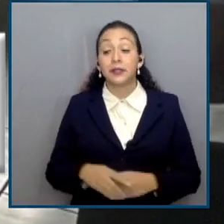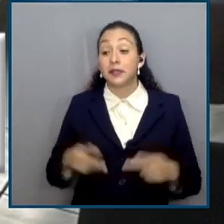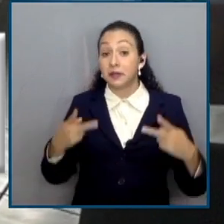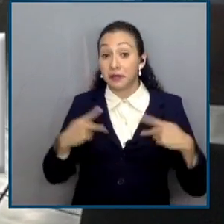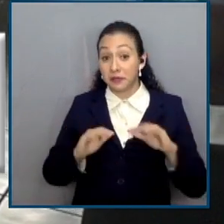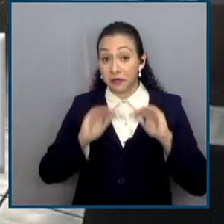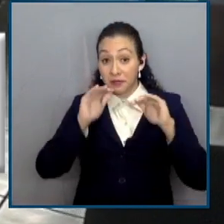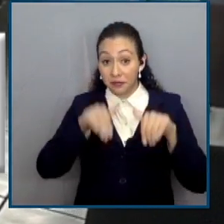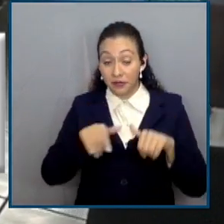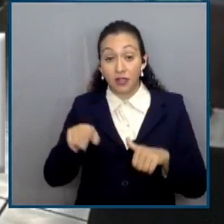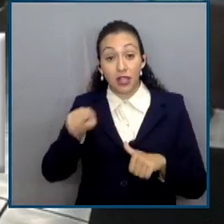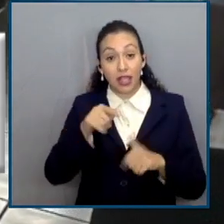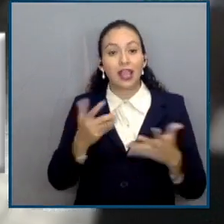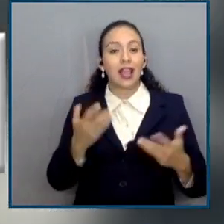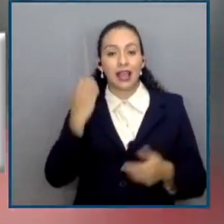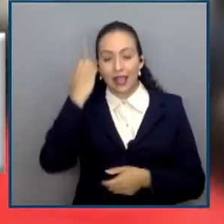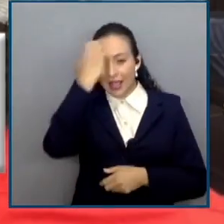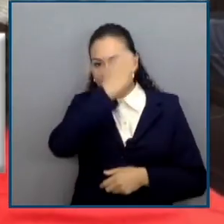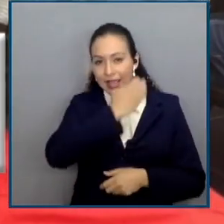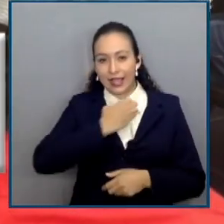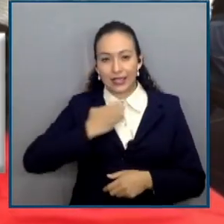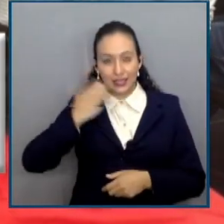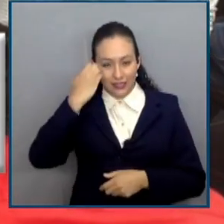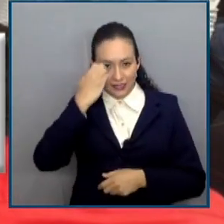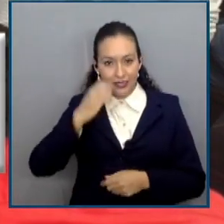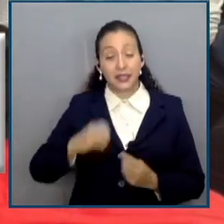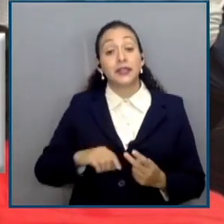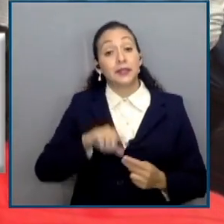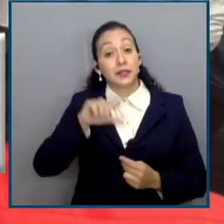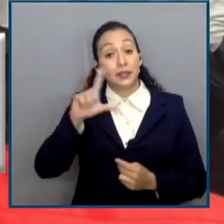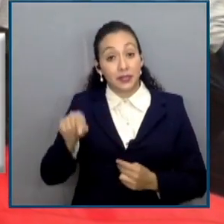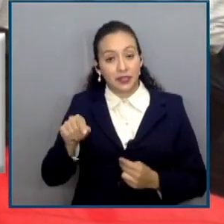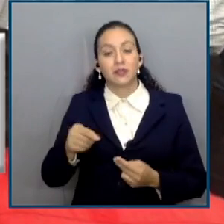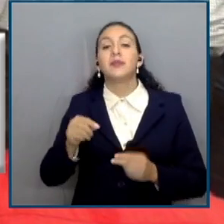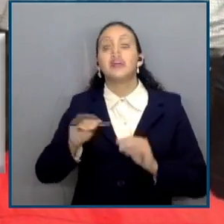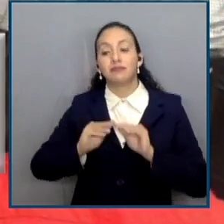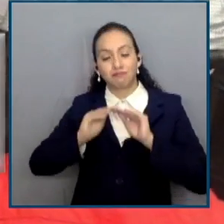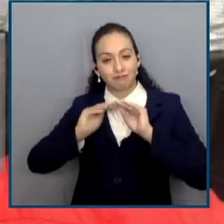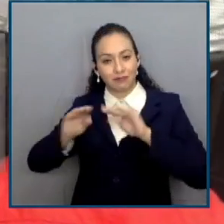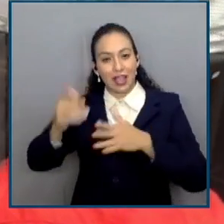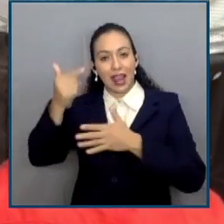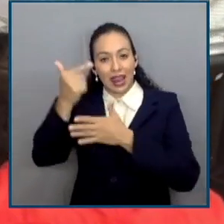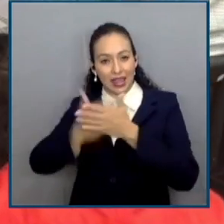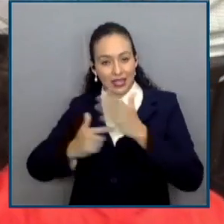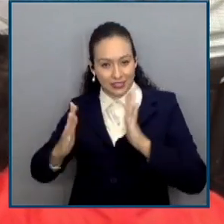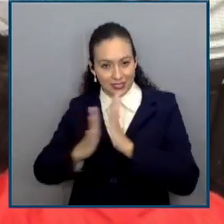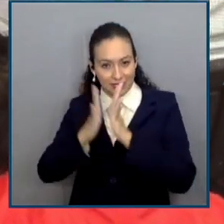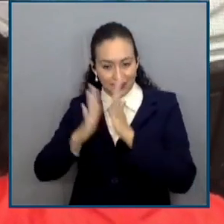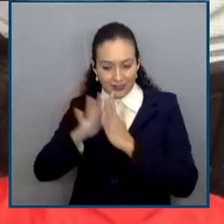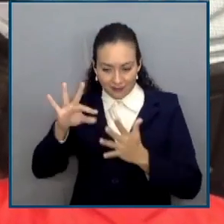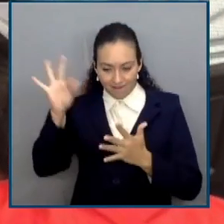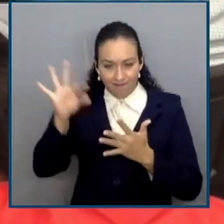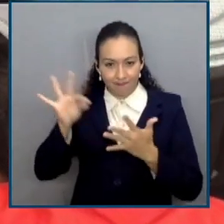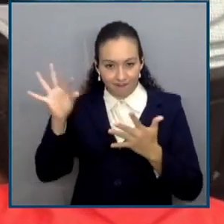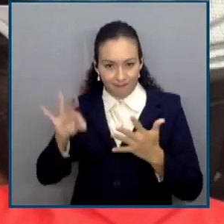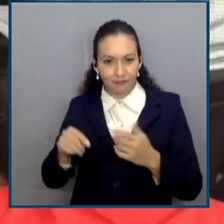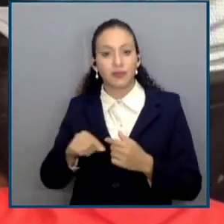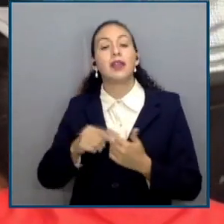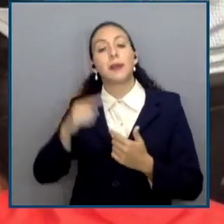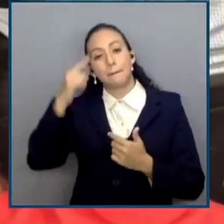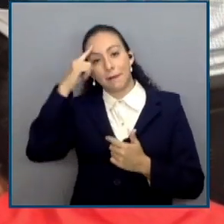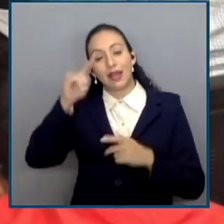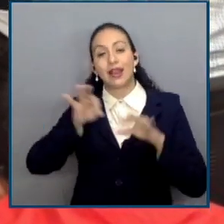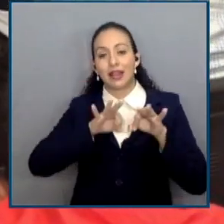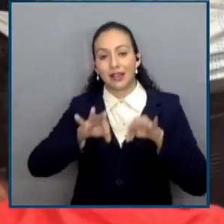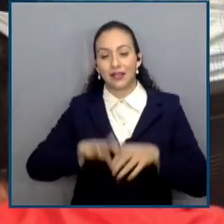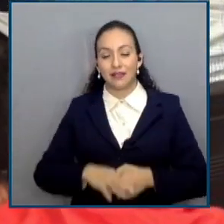un examen de evaluación, tras lo cual se publicará la lista de los participantes acreditados para ocupar los cargos.